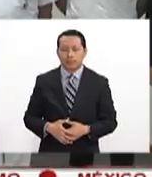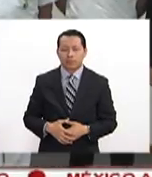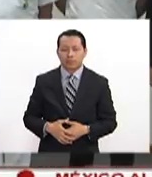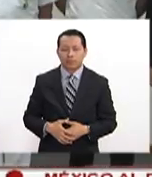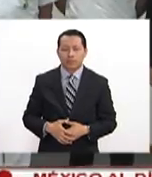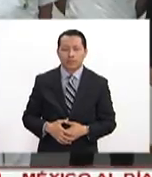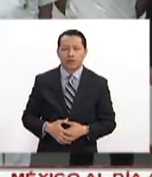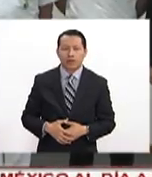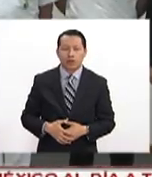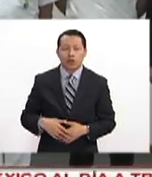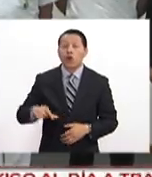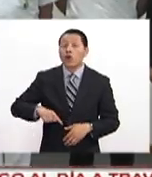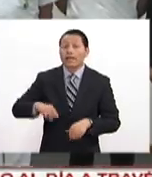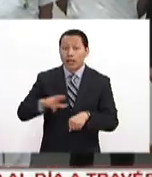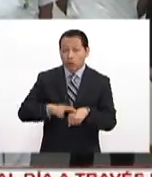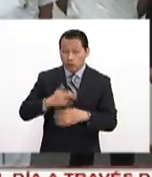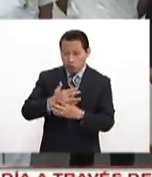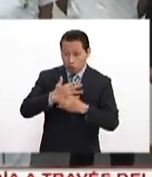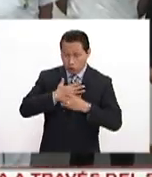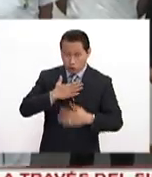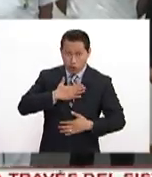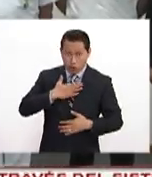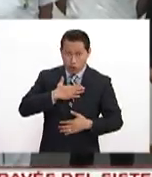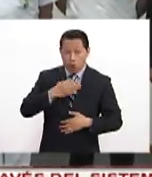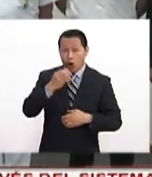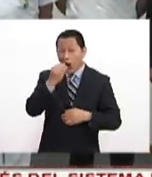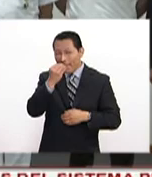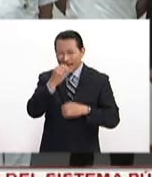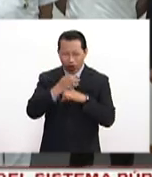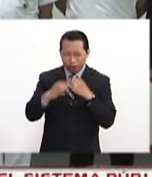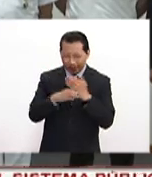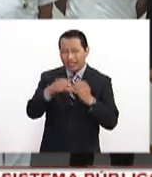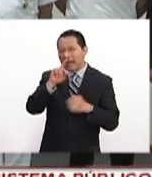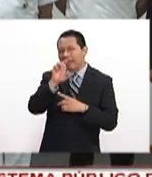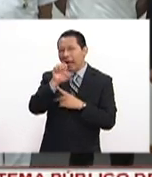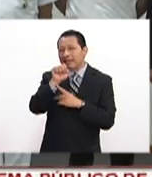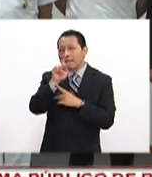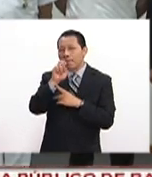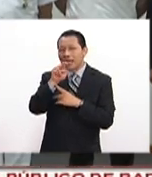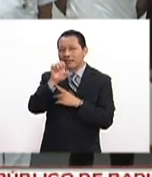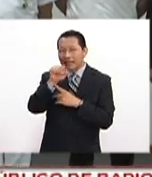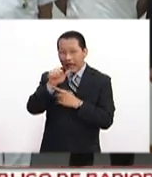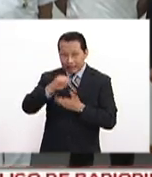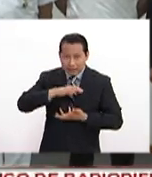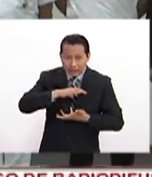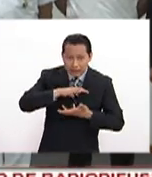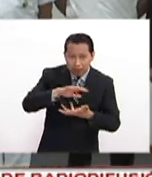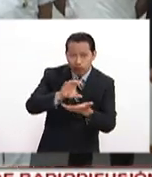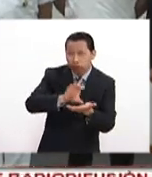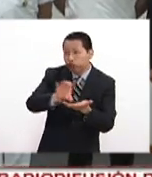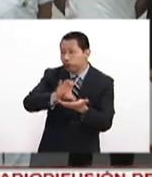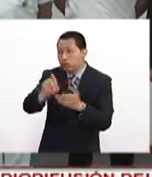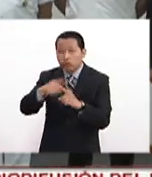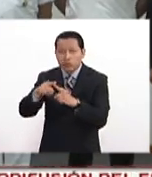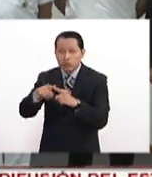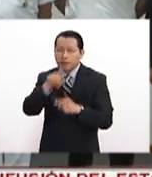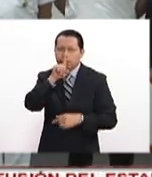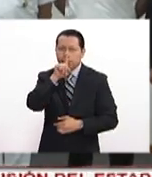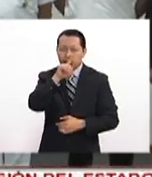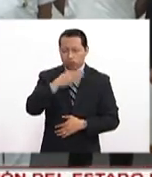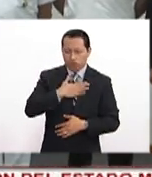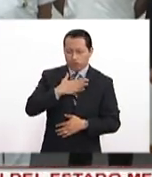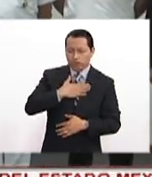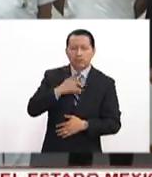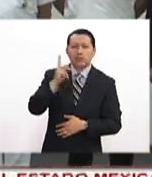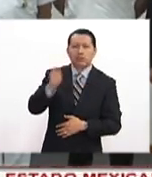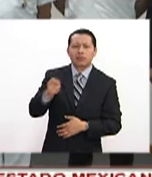El gobernador no reparte despensas. El gobernador, como responsable del gobierno del estado de Veracruz, acude